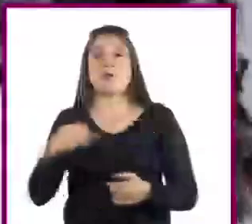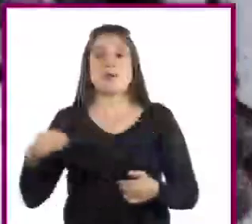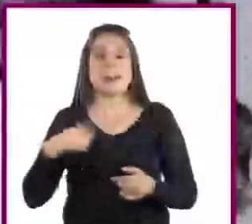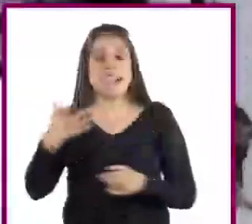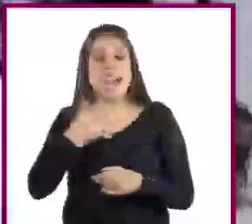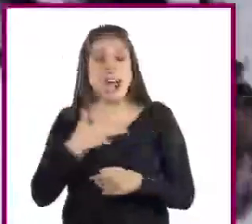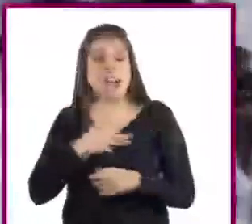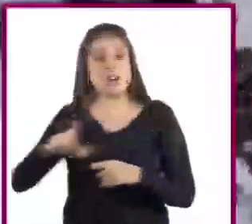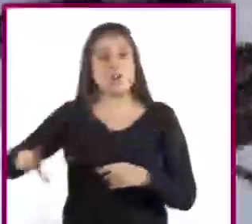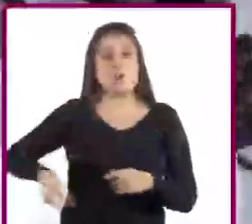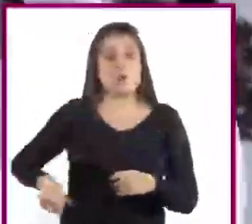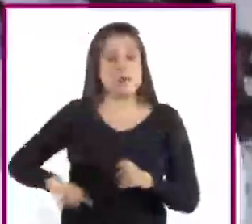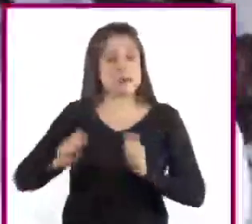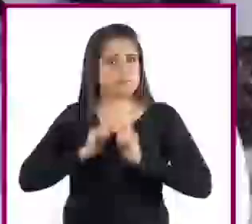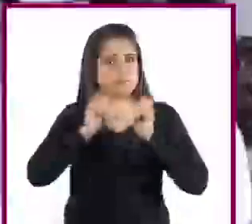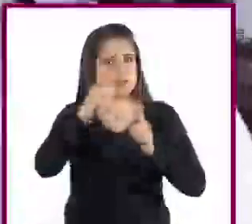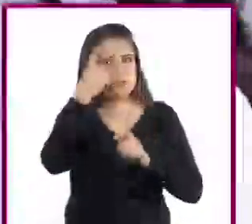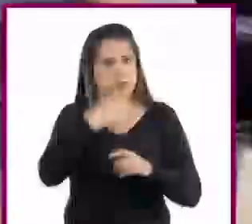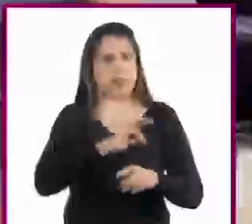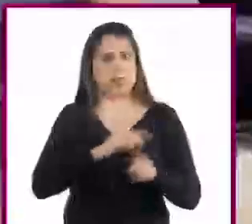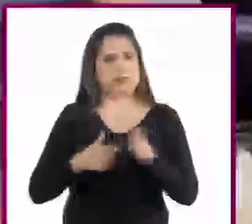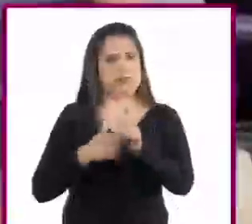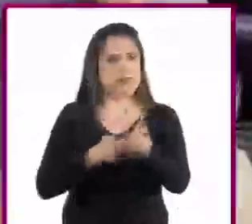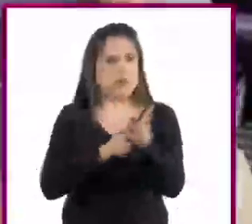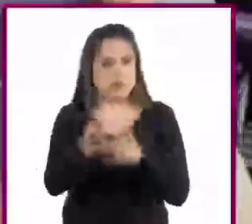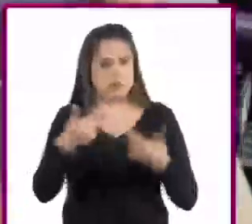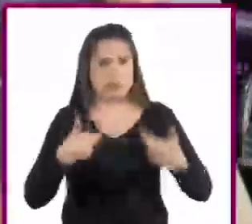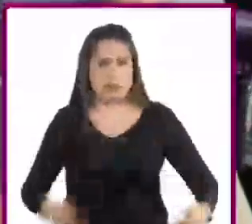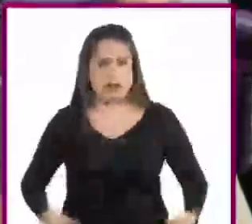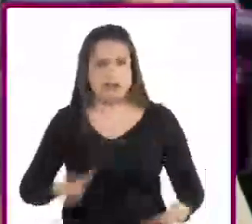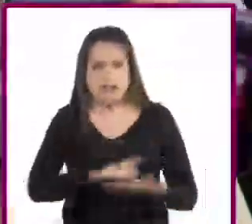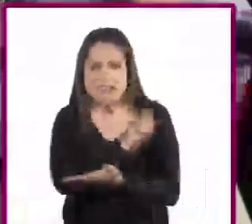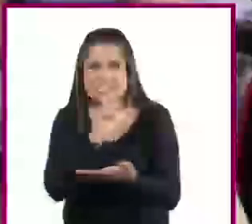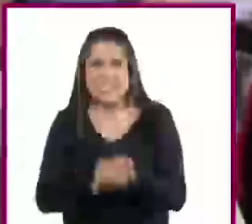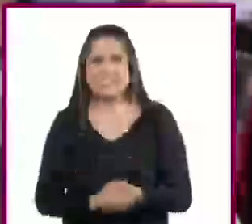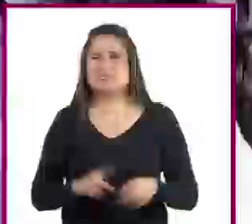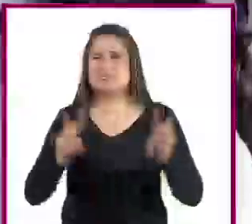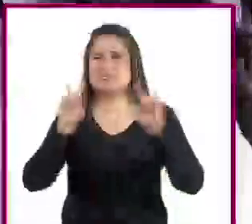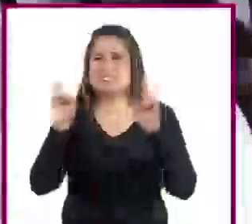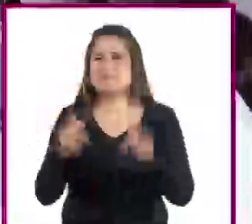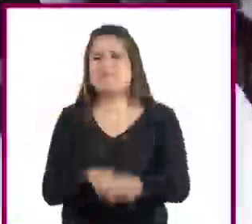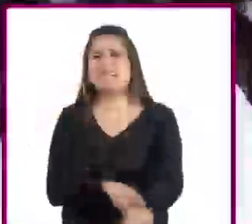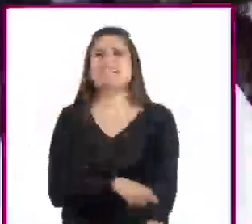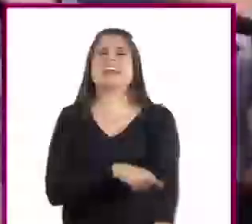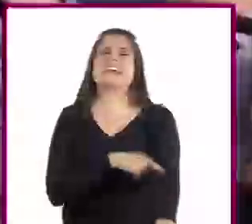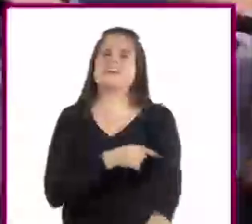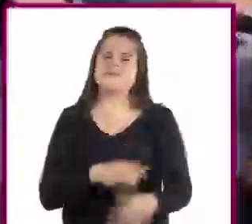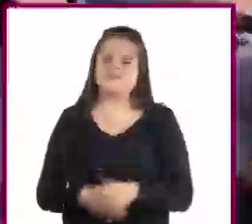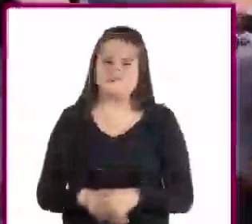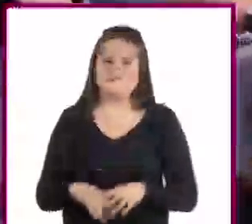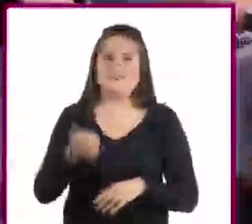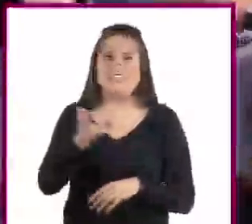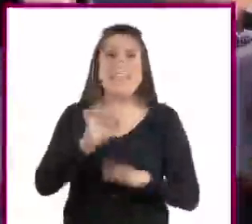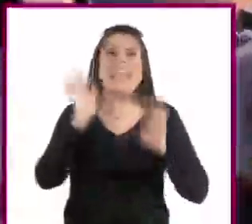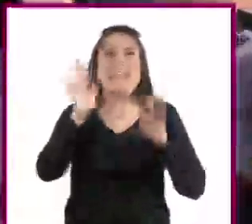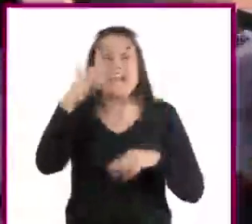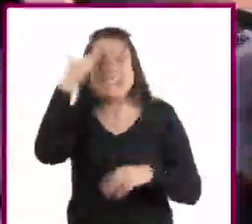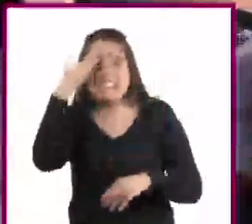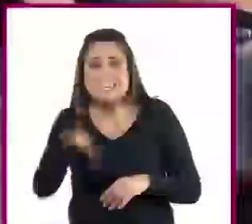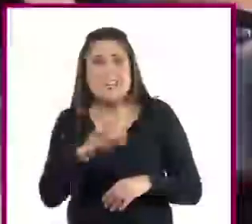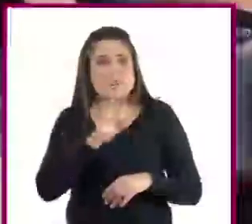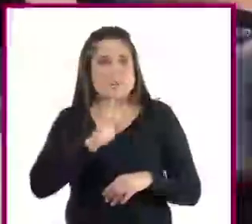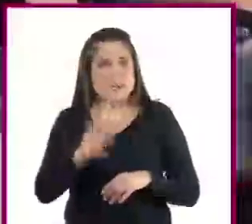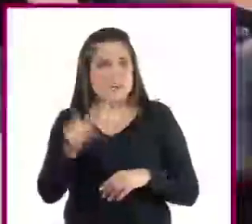a garantizar que prevalezcan los derechos humanos. Este tema es muy amplio. Sí. Ya sé,